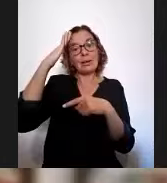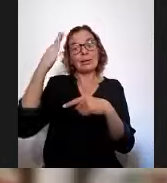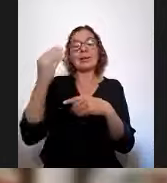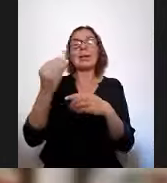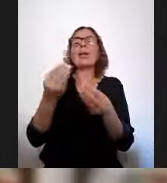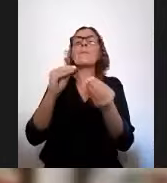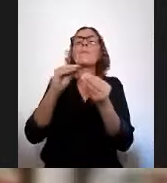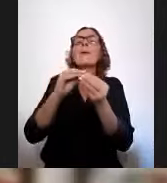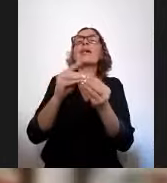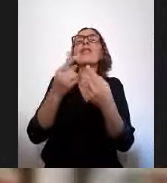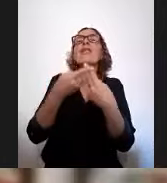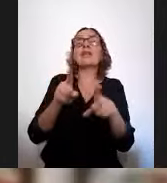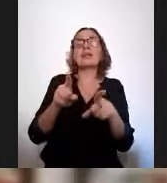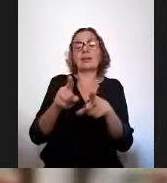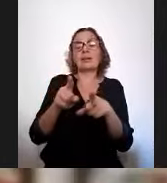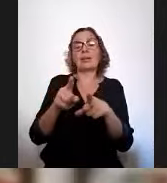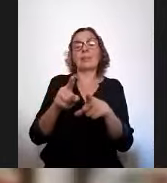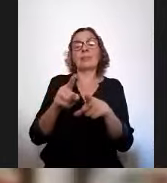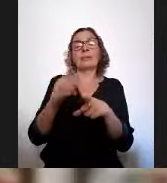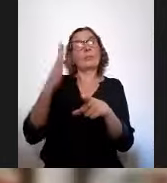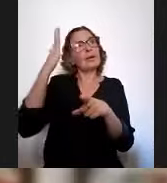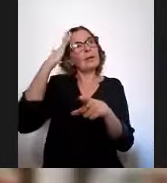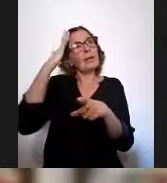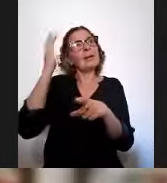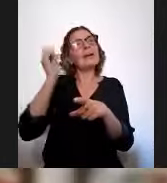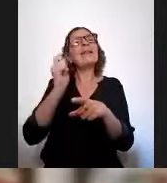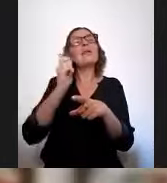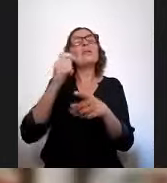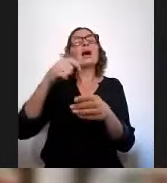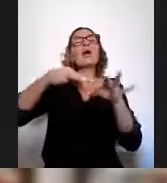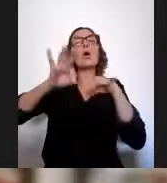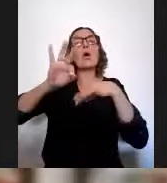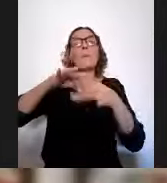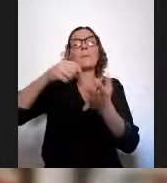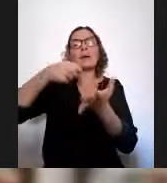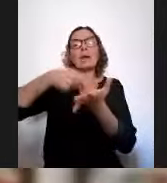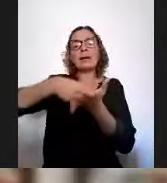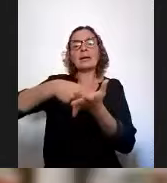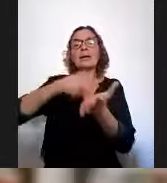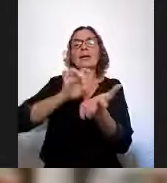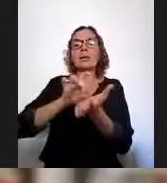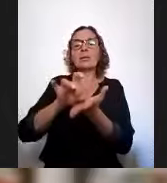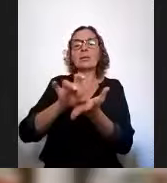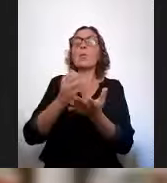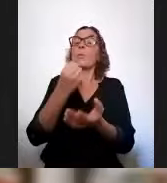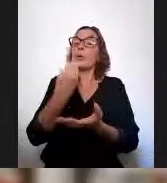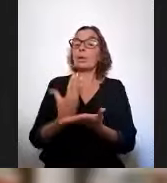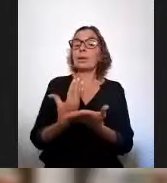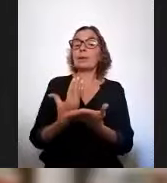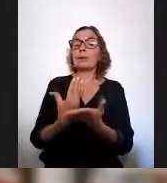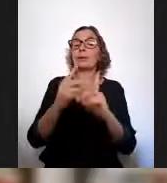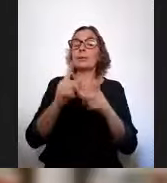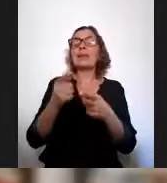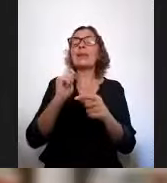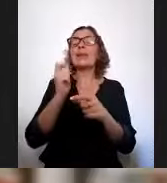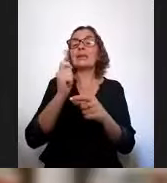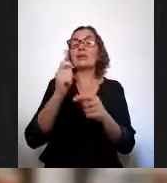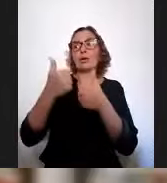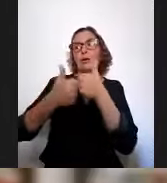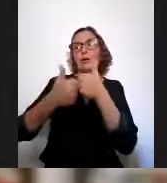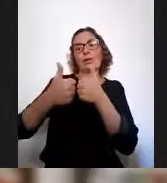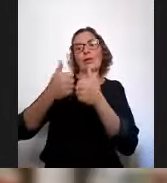diferencia. Tenemos que saber quién va a comprar ese producto, ese servicio, por qué y quiénes son los